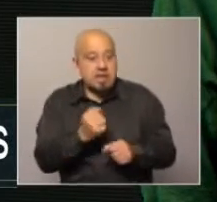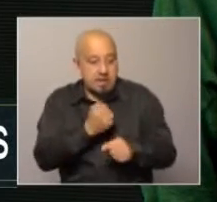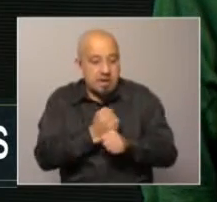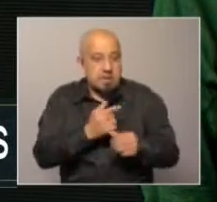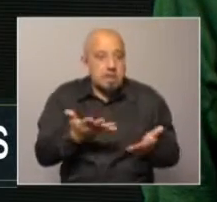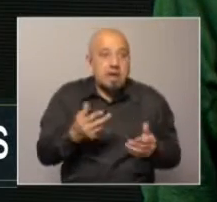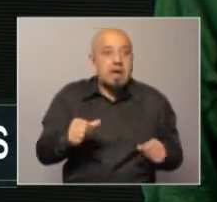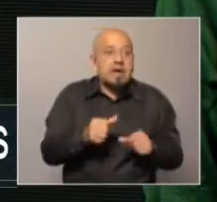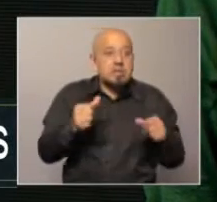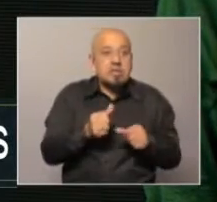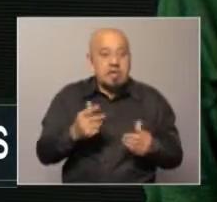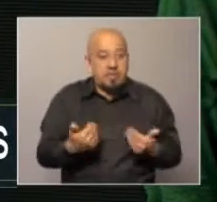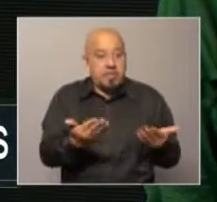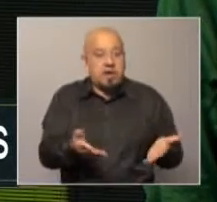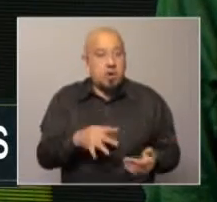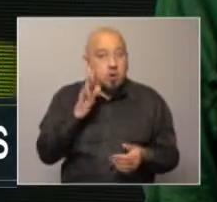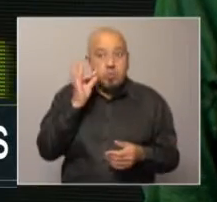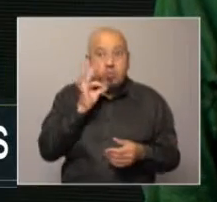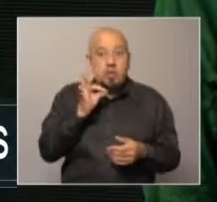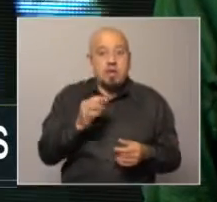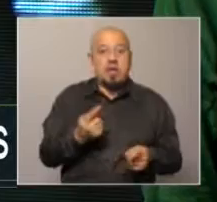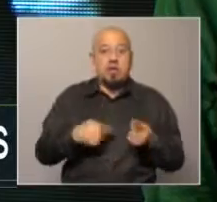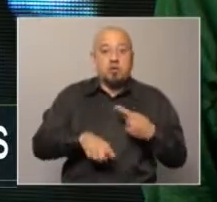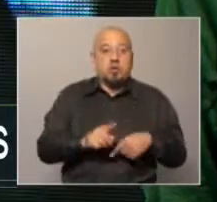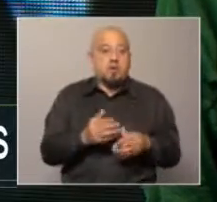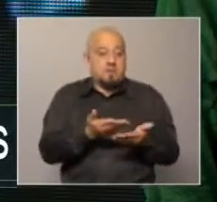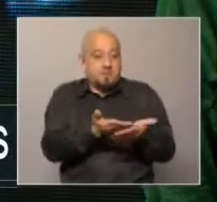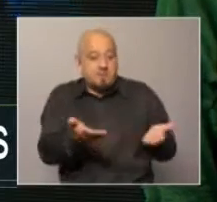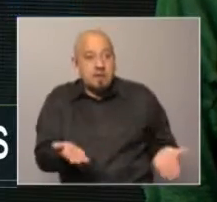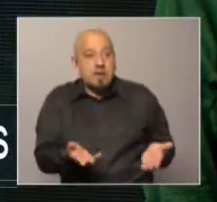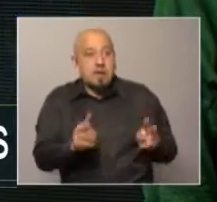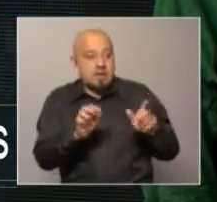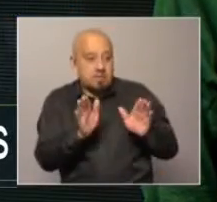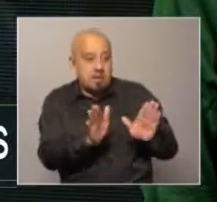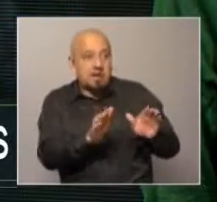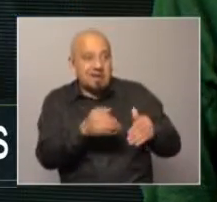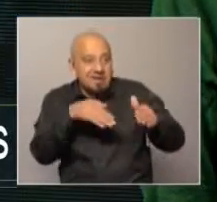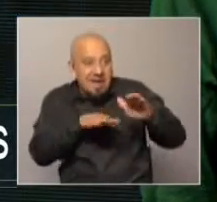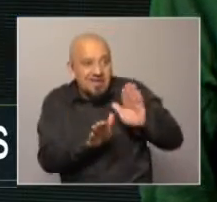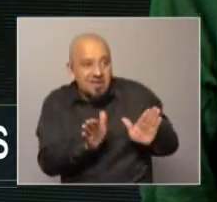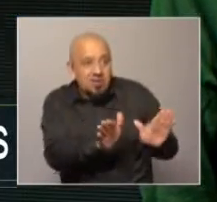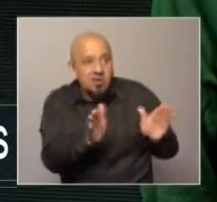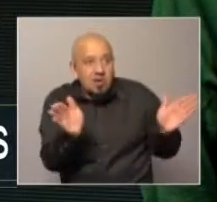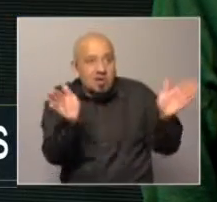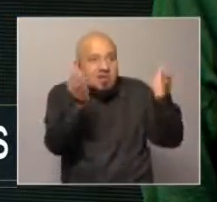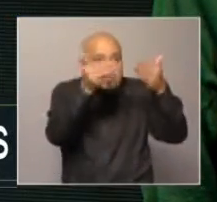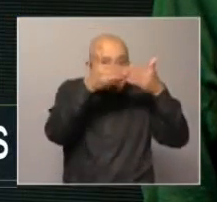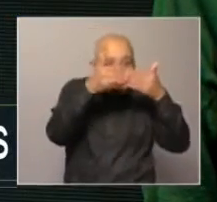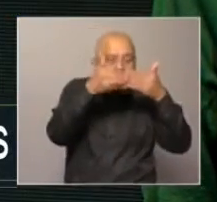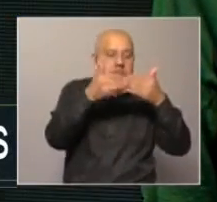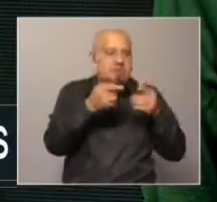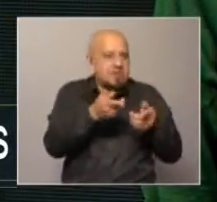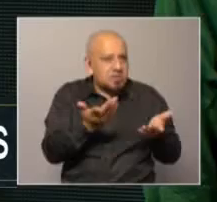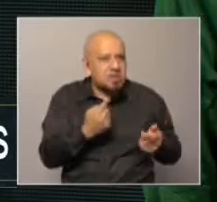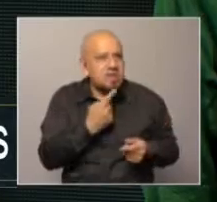pero también dentro de esa etapa que tienen que pasar en el encierro, que tiene que ser el último recurso, tiene que dotarlos de un montón de